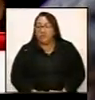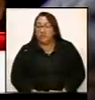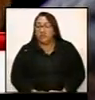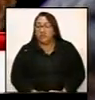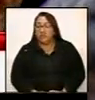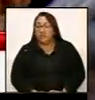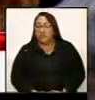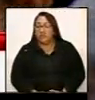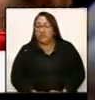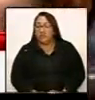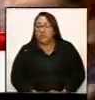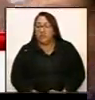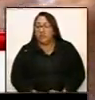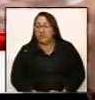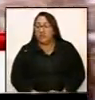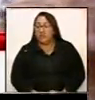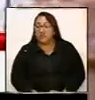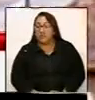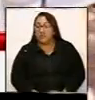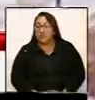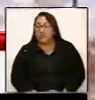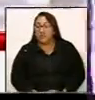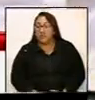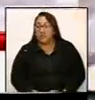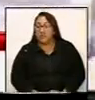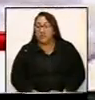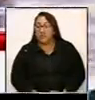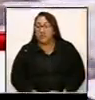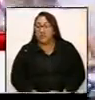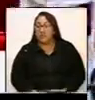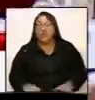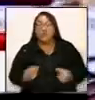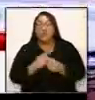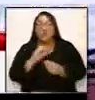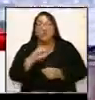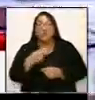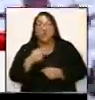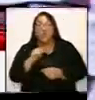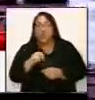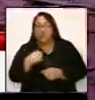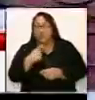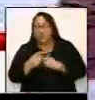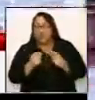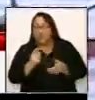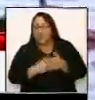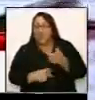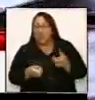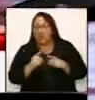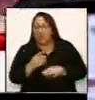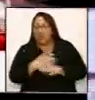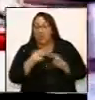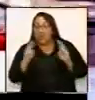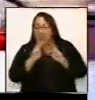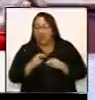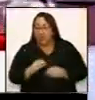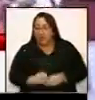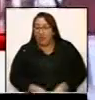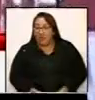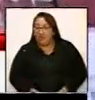ONDE, después con esta Chacón, con esta no sé. Sí, presidente, solo para solicitar que cuando evaluemos